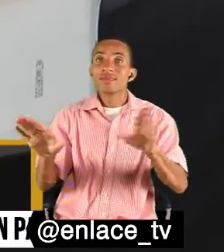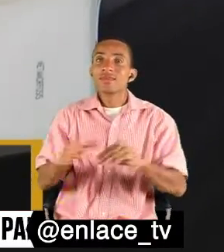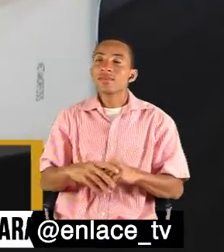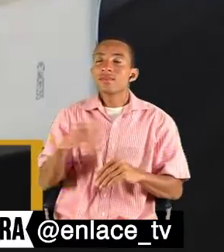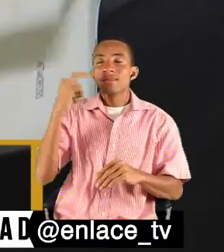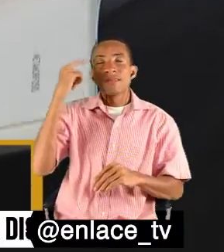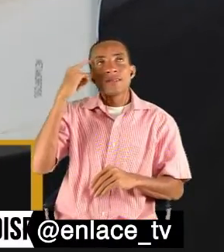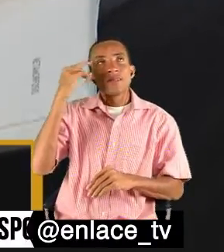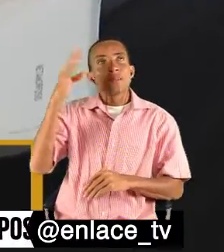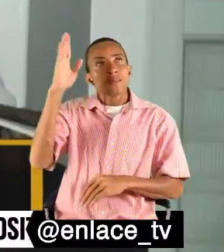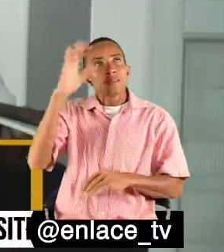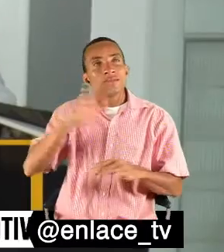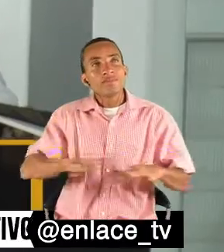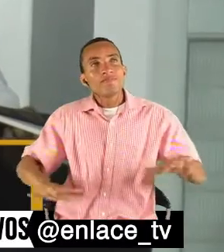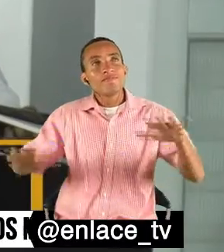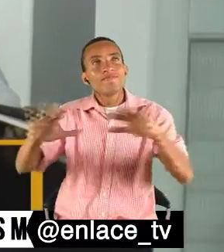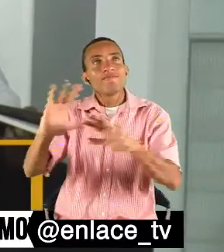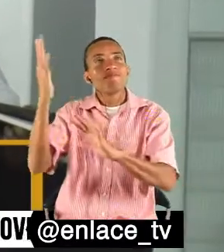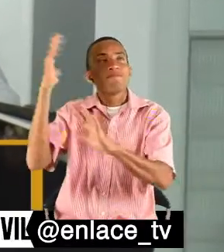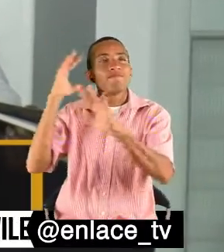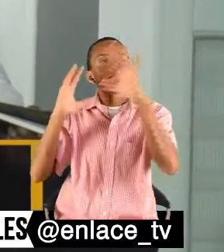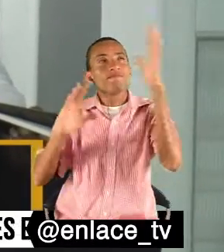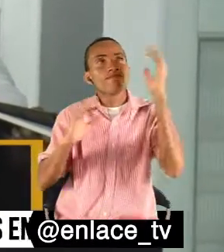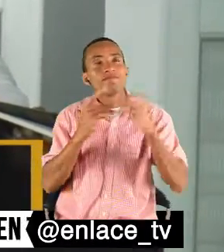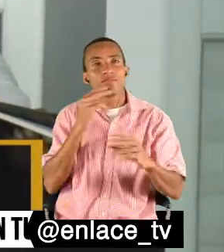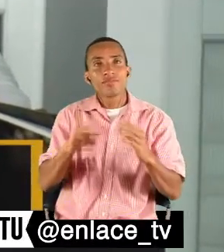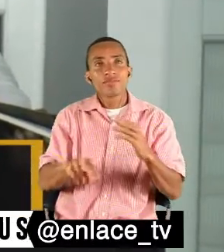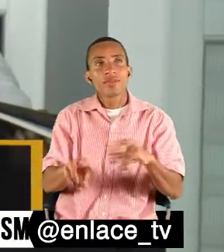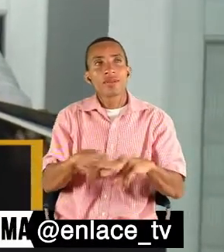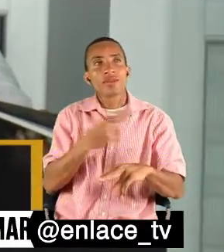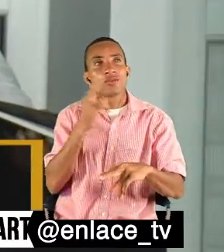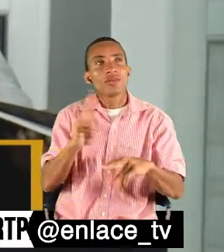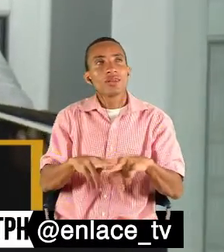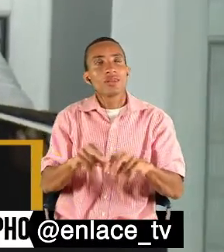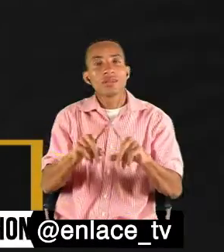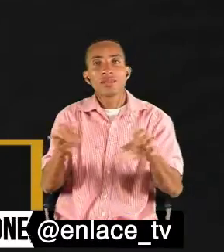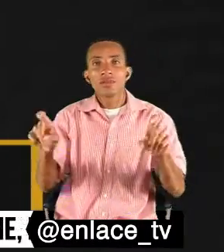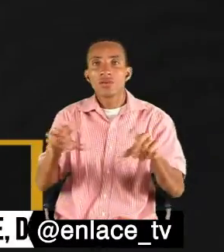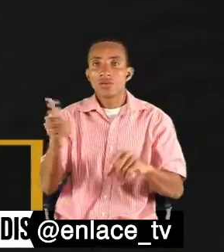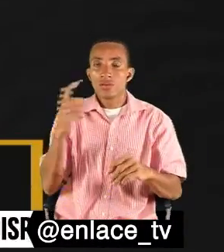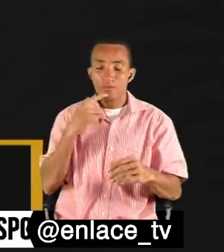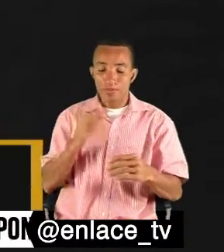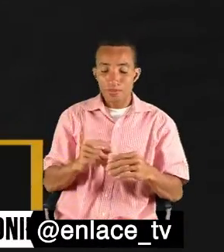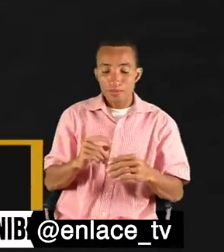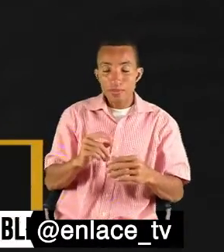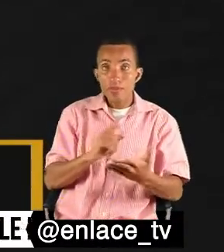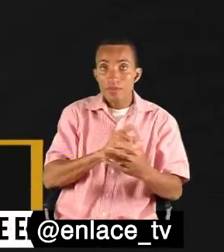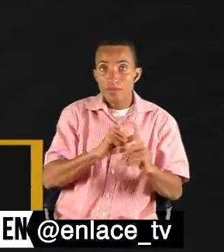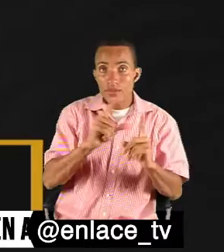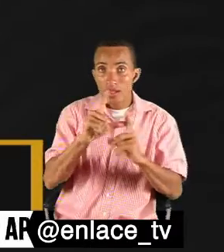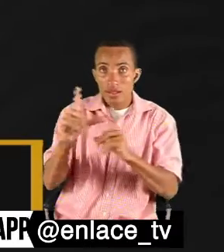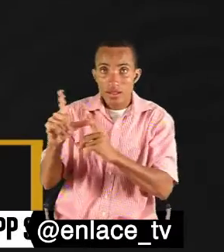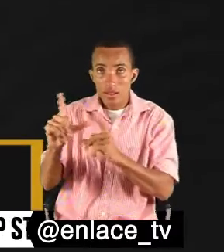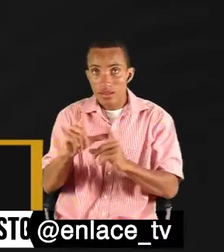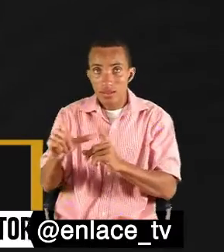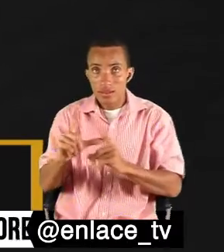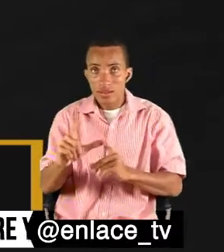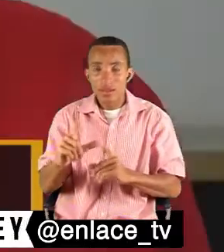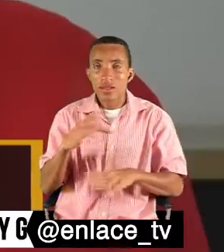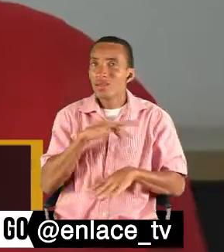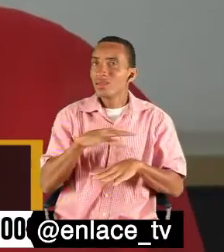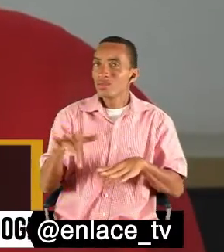con los sitios donde estoy. Y el tercero se llama Letras al Desnudo, ahí toco diferentes temáticas, muchas que no son mías,